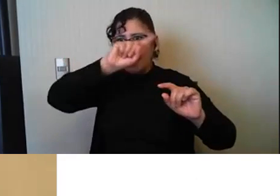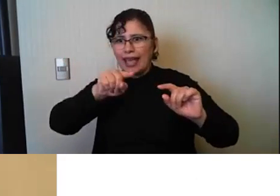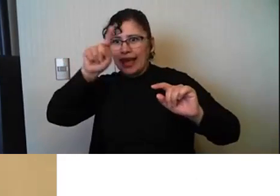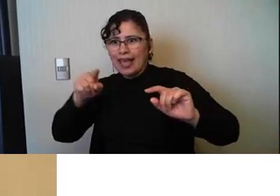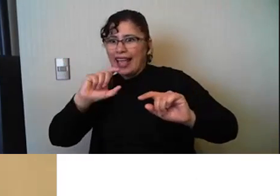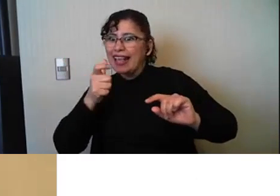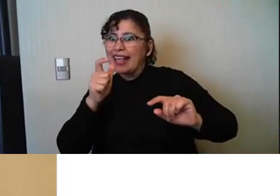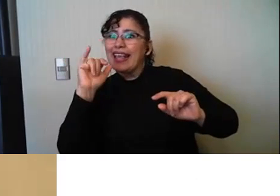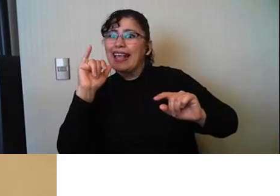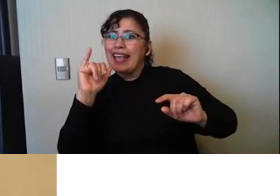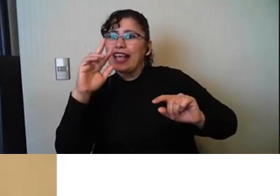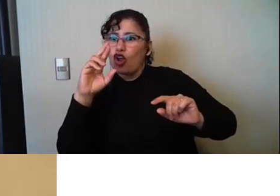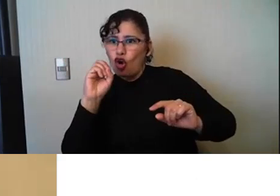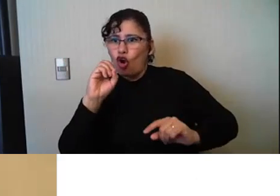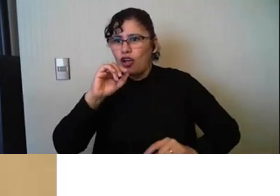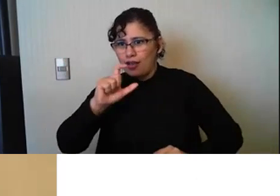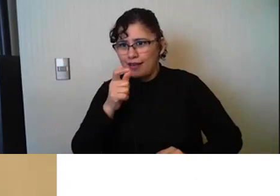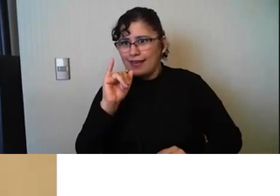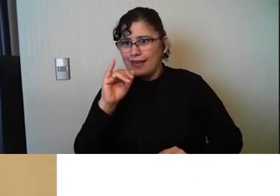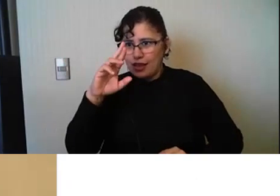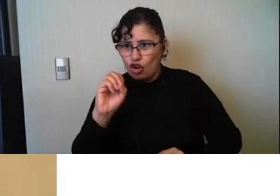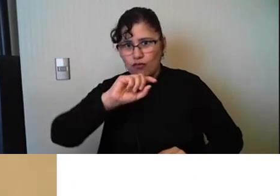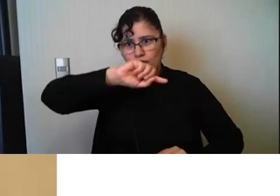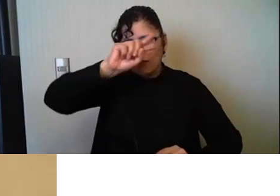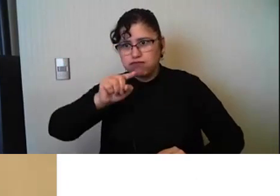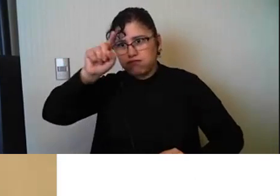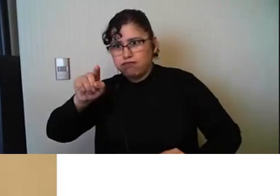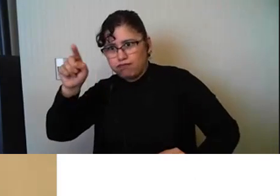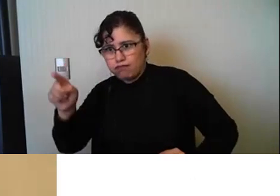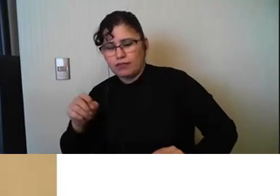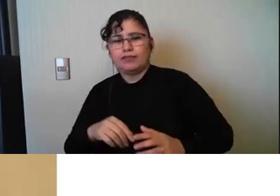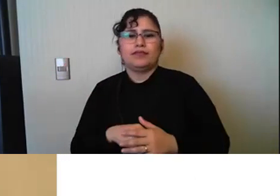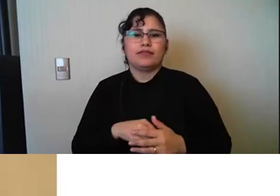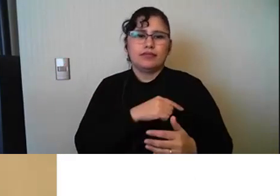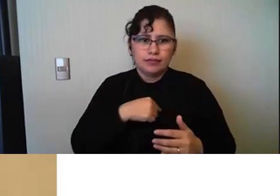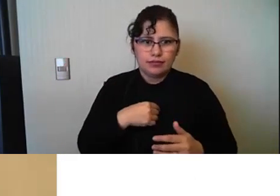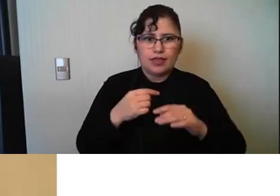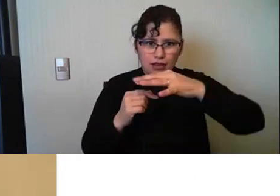Fibras cortas. Después, fibras que son más largas, si se fijan, y se llama fibra